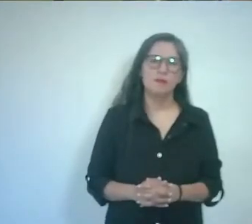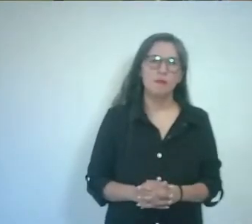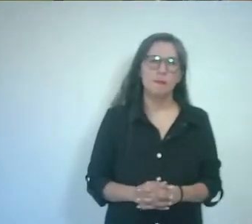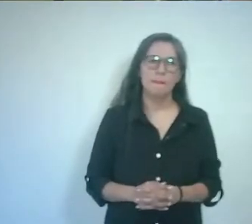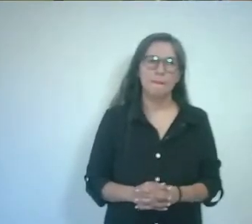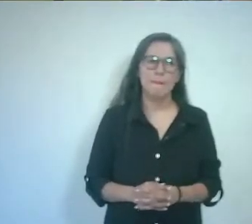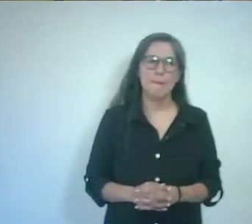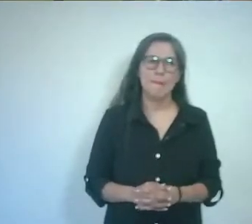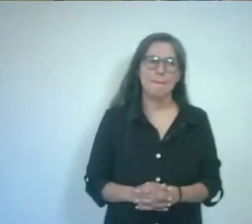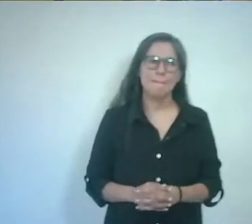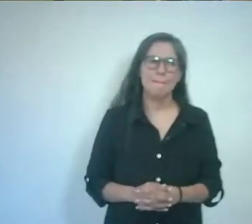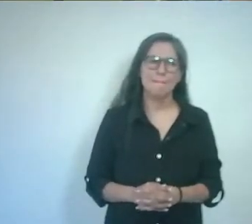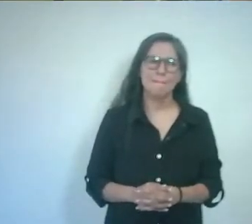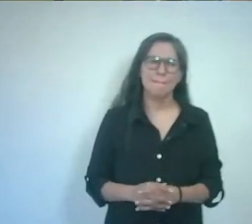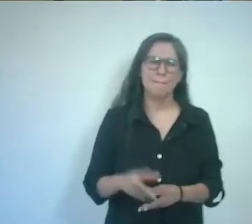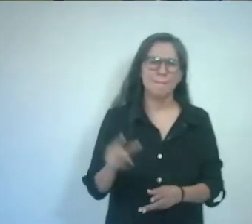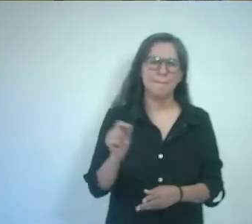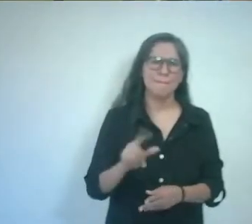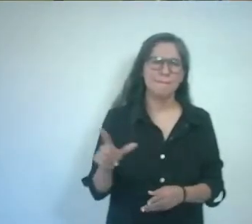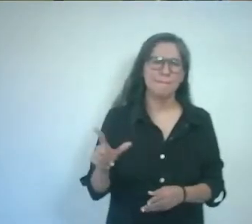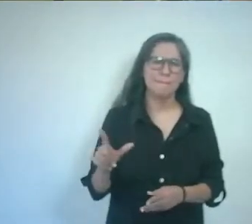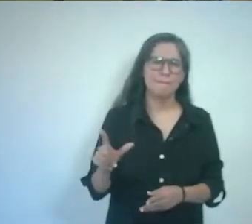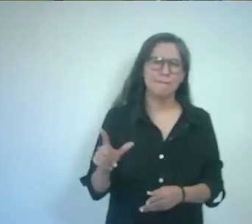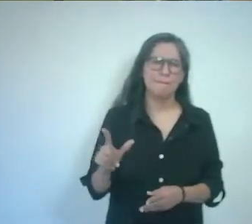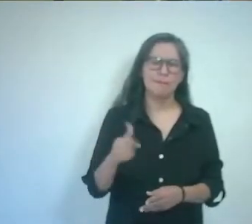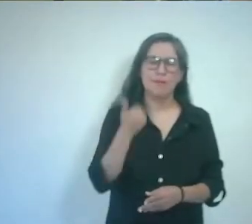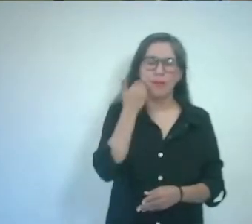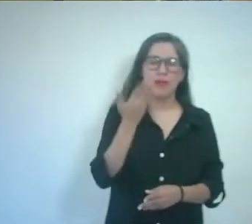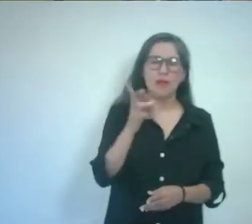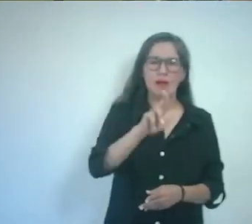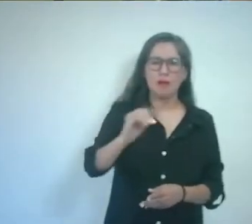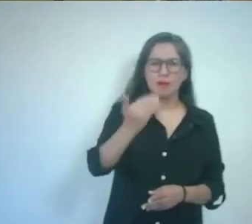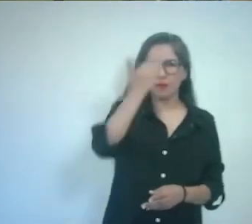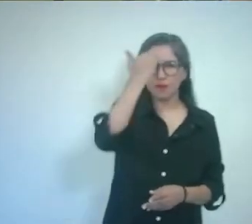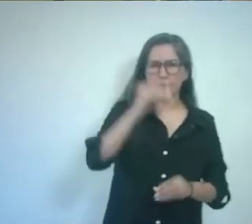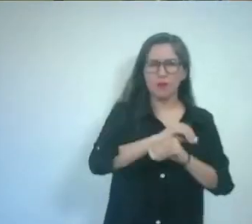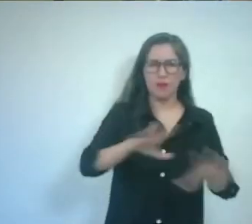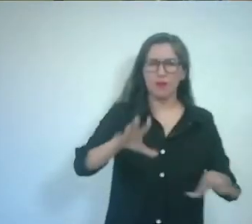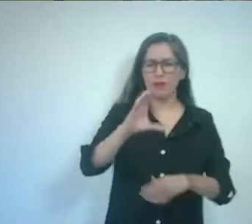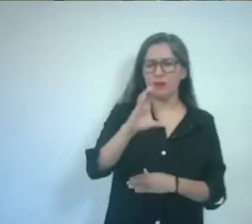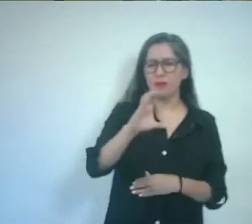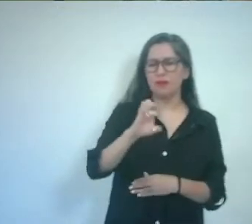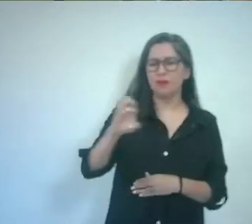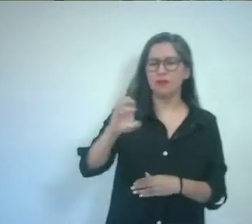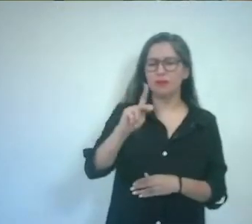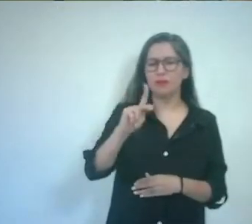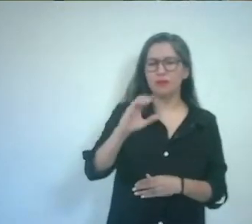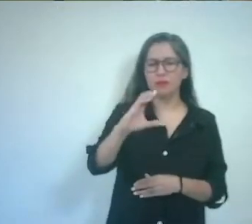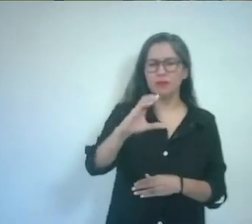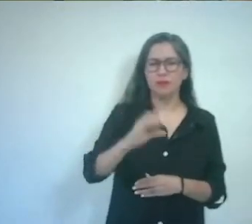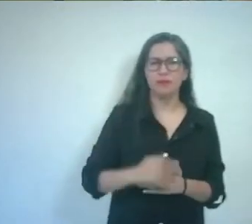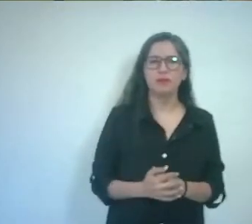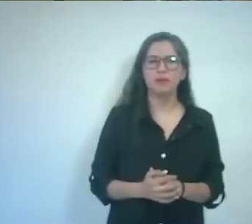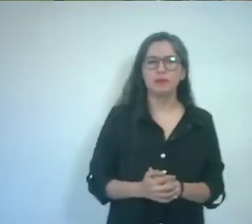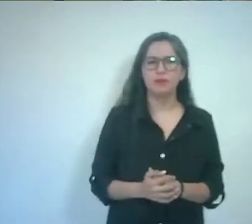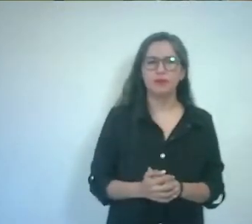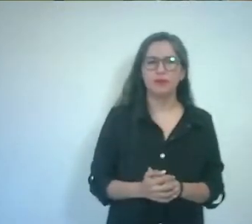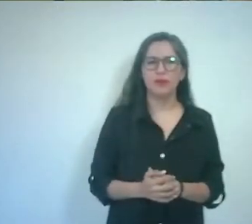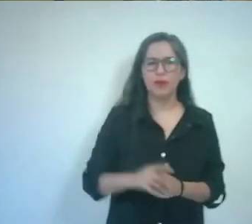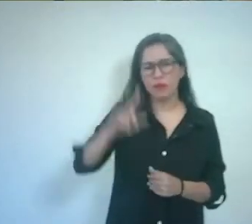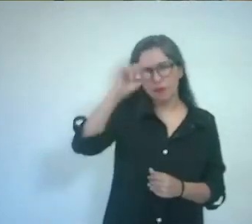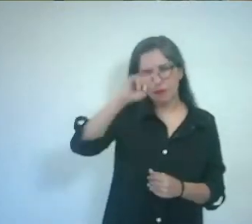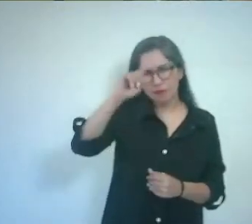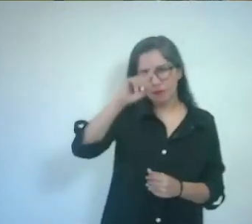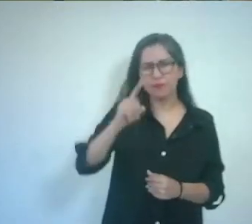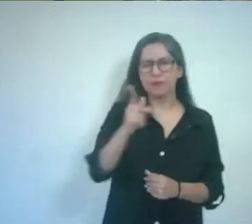Movimiento Ciudadano quiere hacer un reconocimiento público al Consejo Estatal Electoral, a los consejeros,